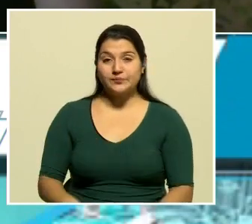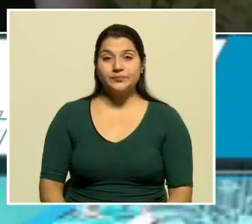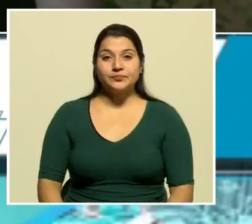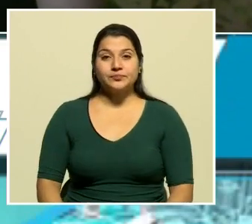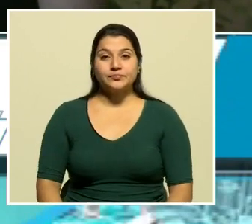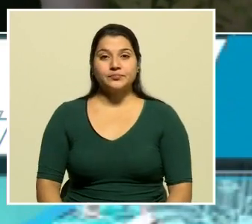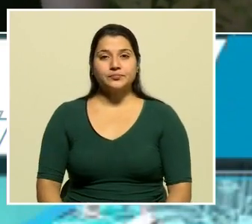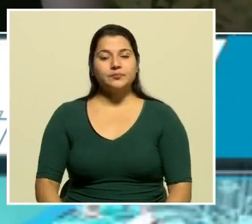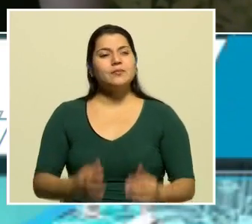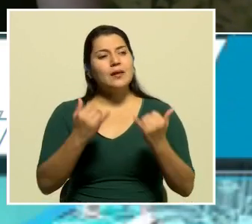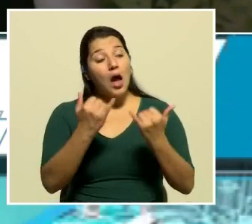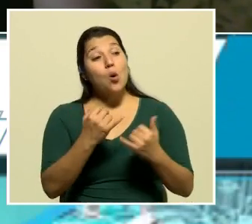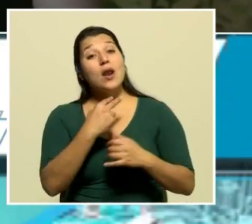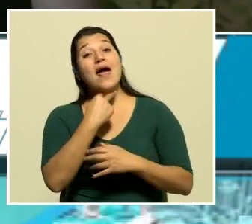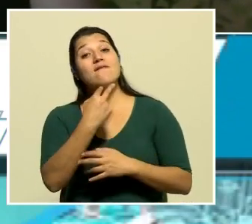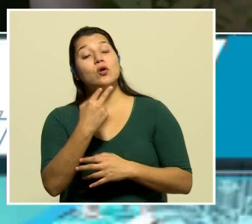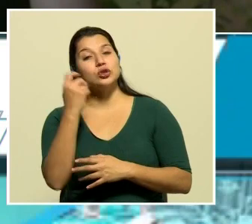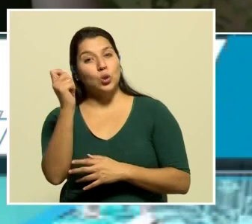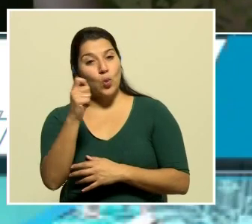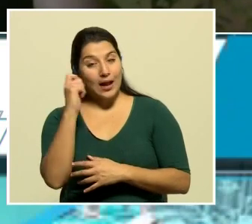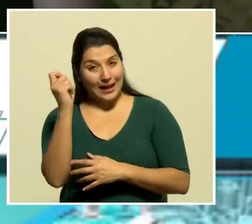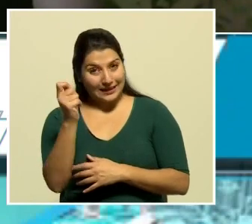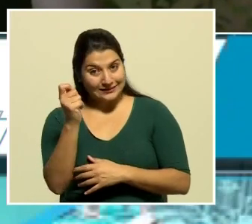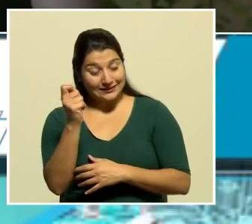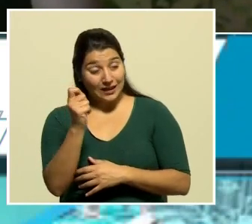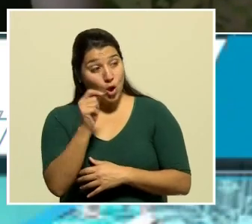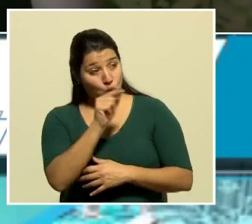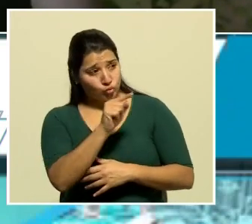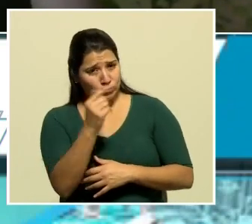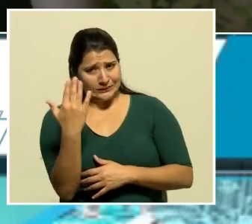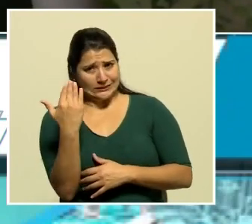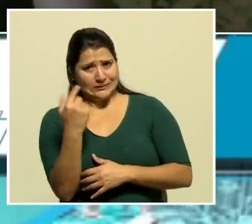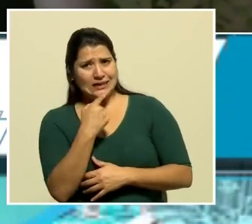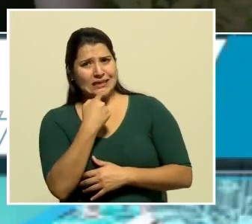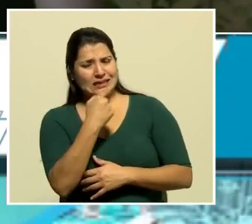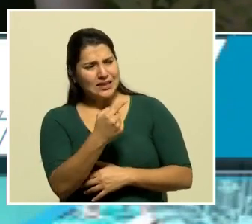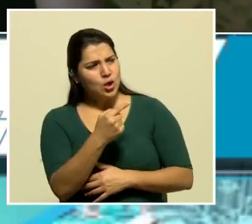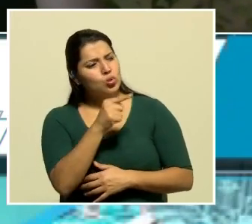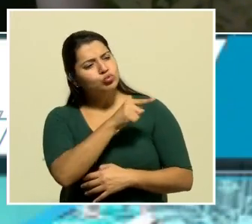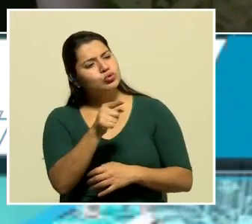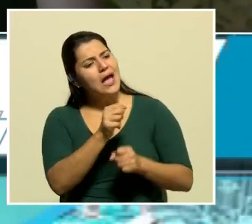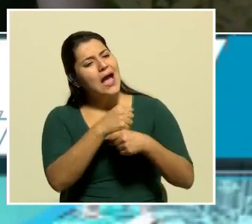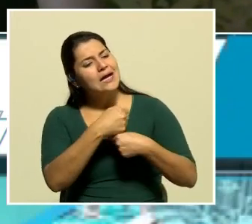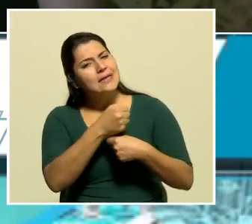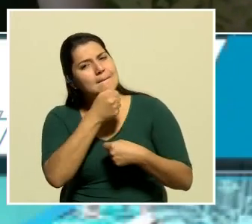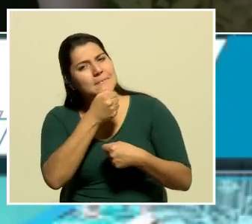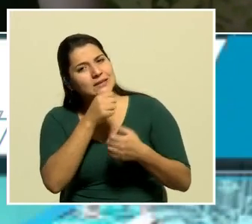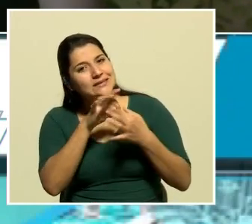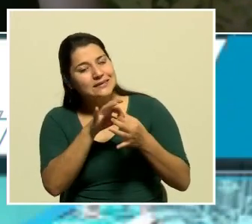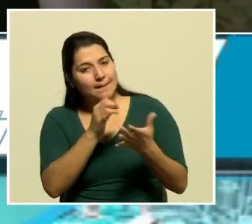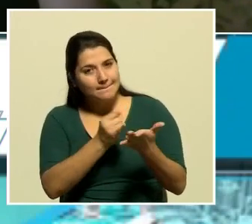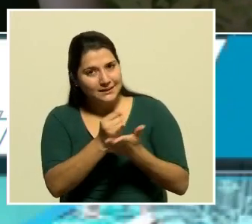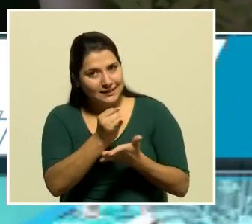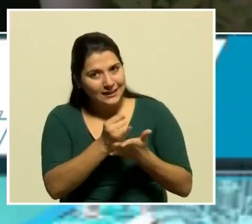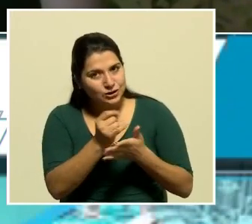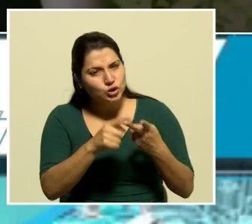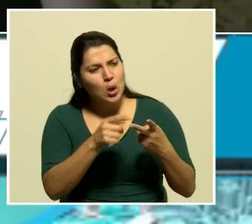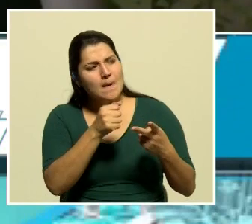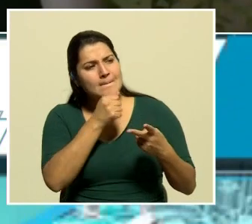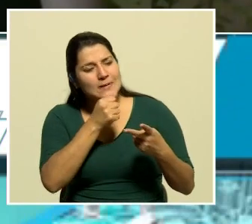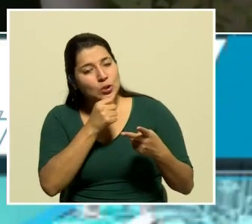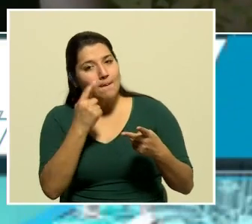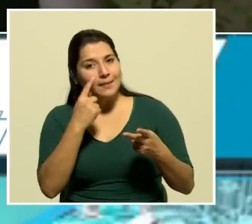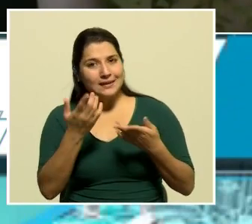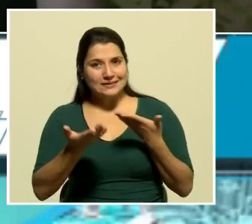En el caso de La Voz de Guanacaste, vos recién mencionabas que hacen periodismo de investigación, periodismo de